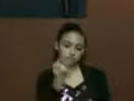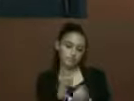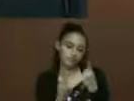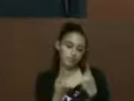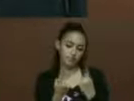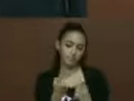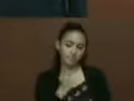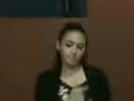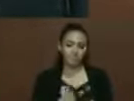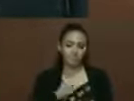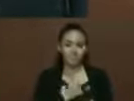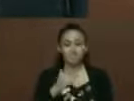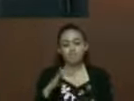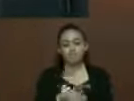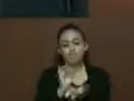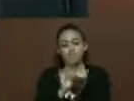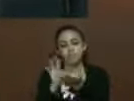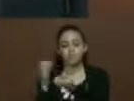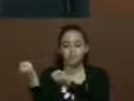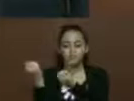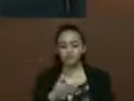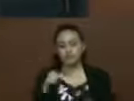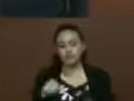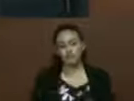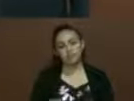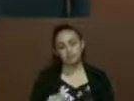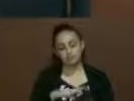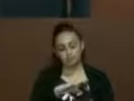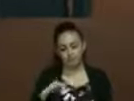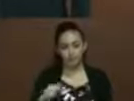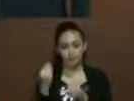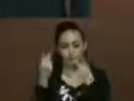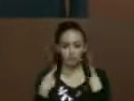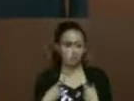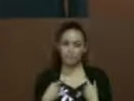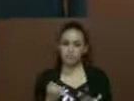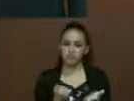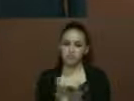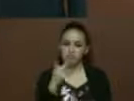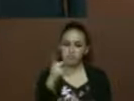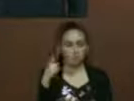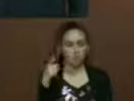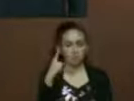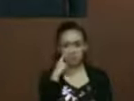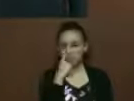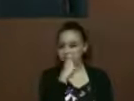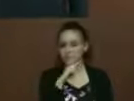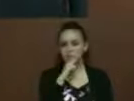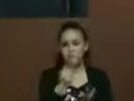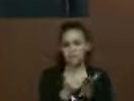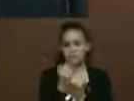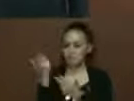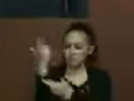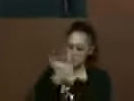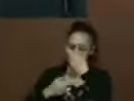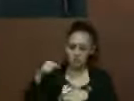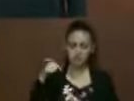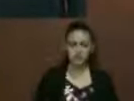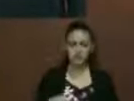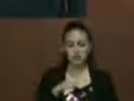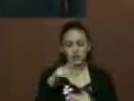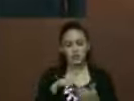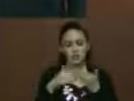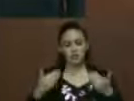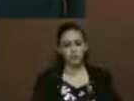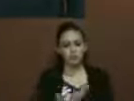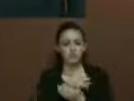pues lamentablemente es por deportación, pero muchos están regresando por voluntad, están regresando a sus comunidades de origen